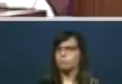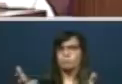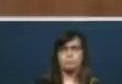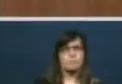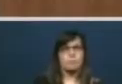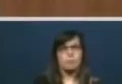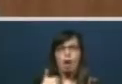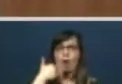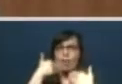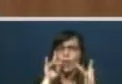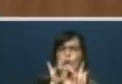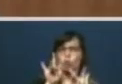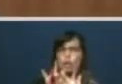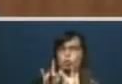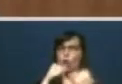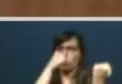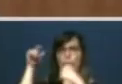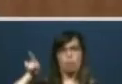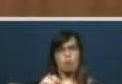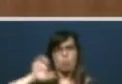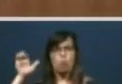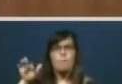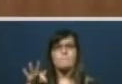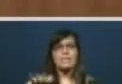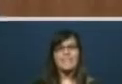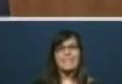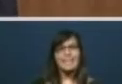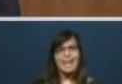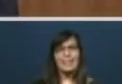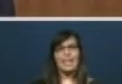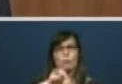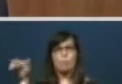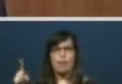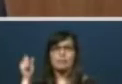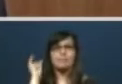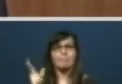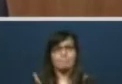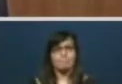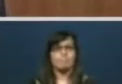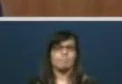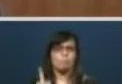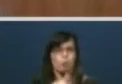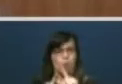contactos con las autoridades europeas y con la red europea de regiones con desafíos demográficos